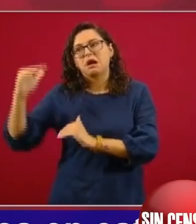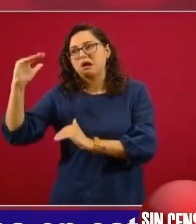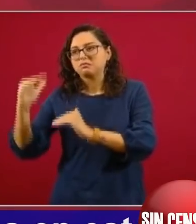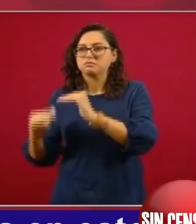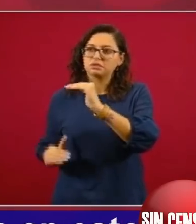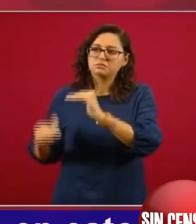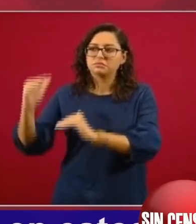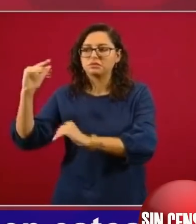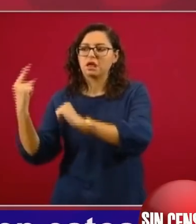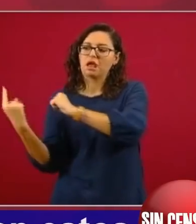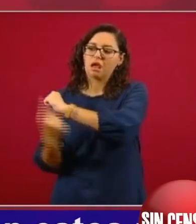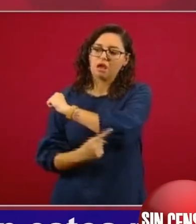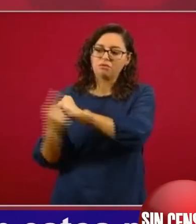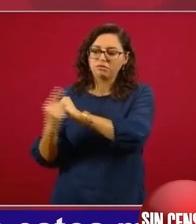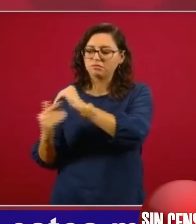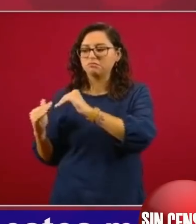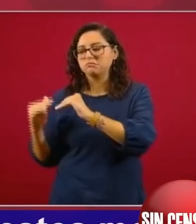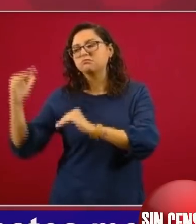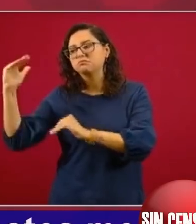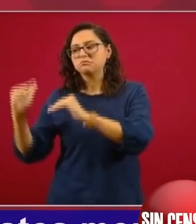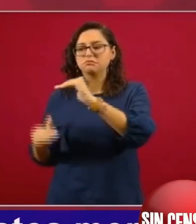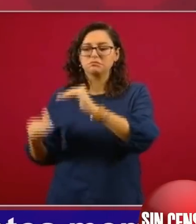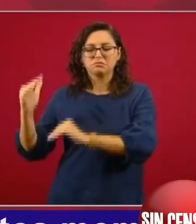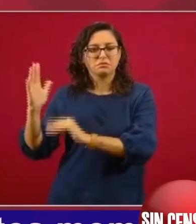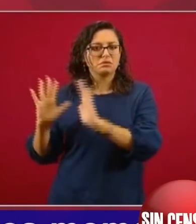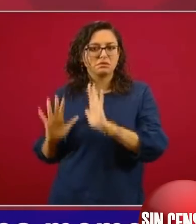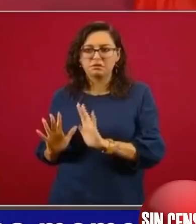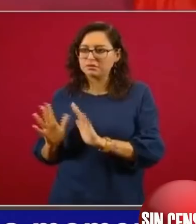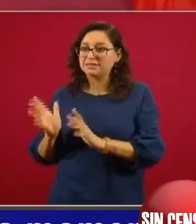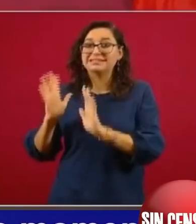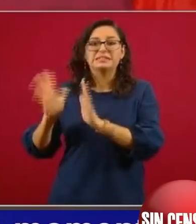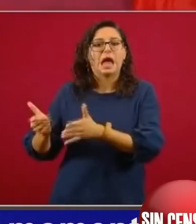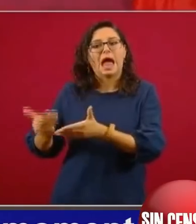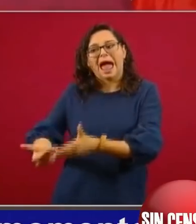El aumento de deuda que se está